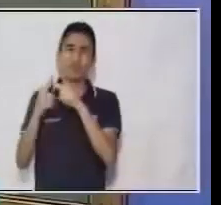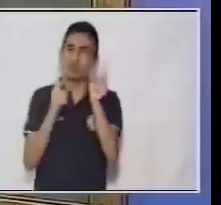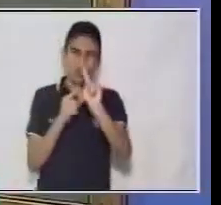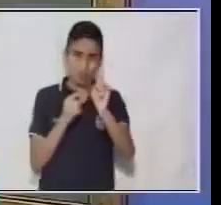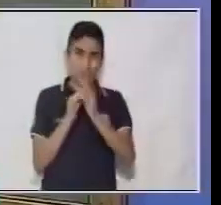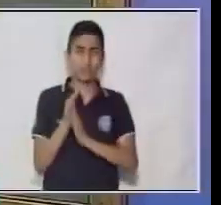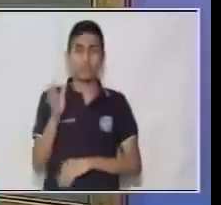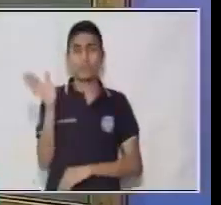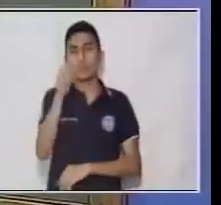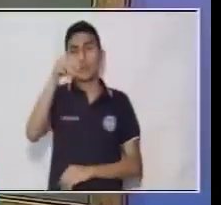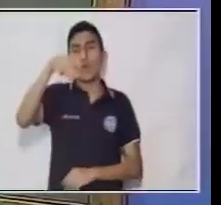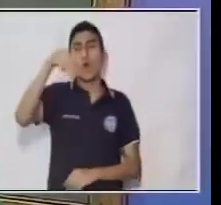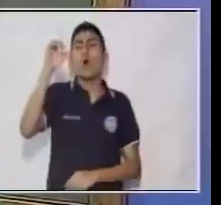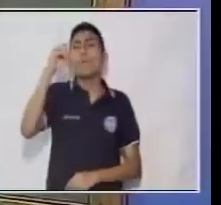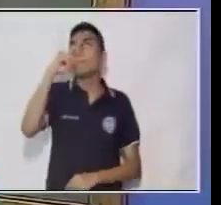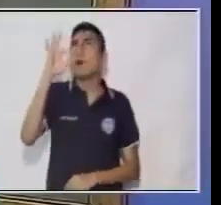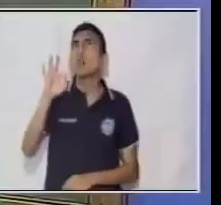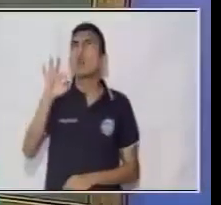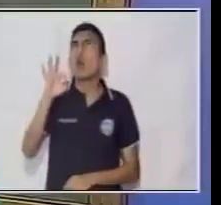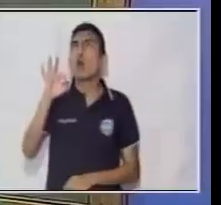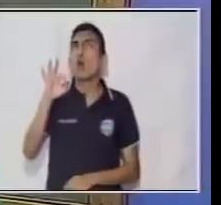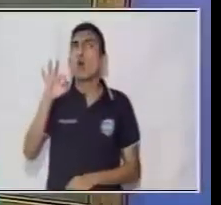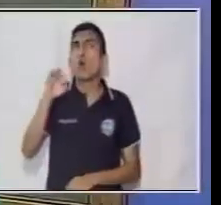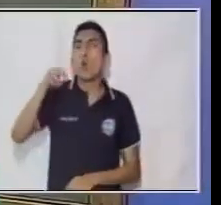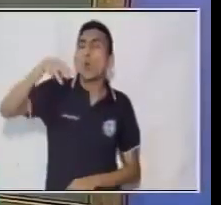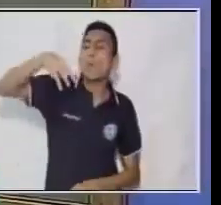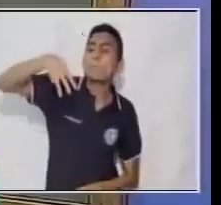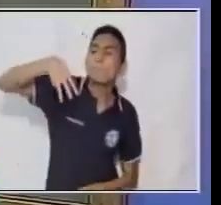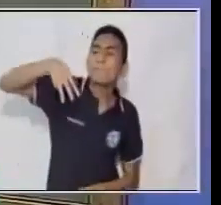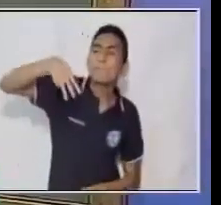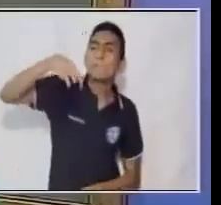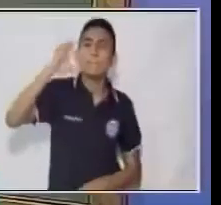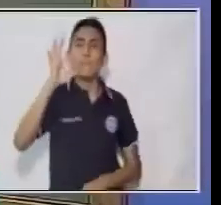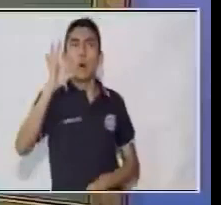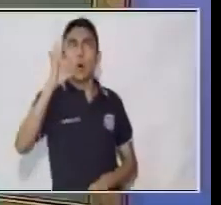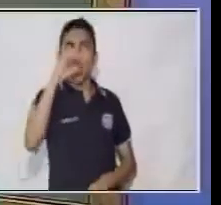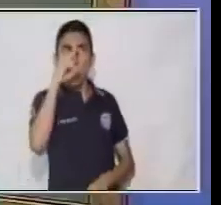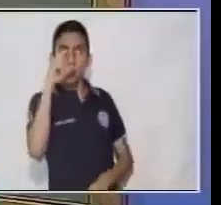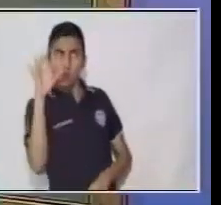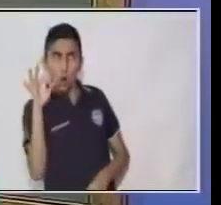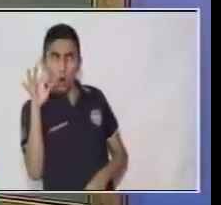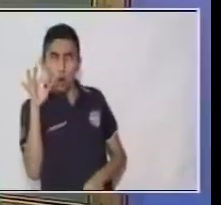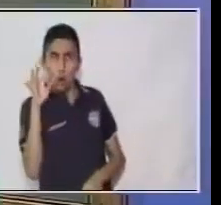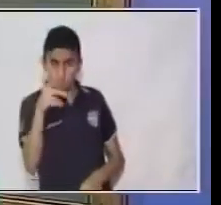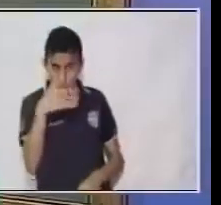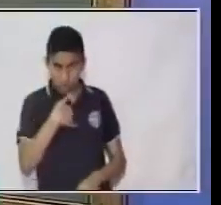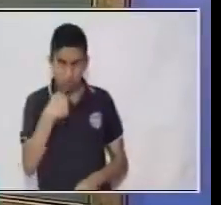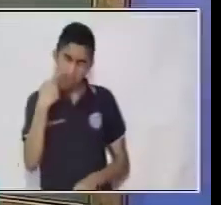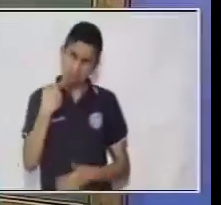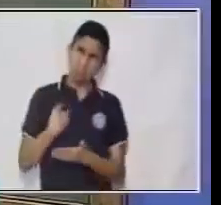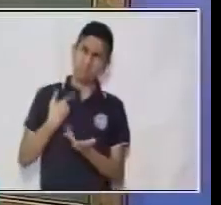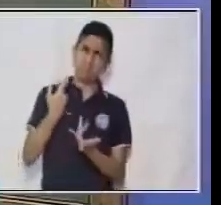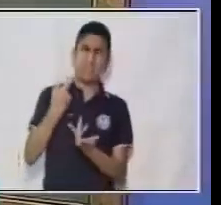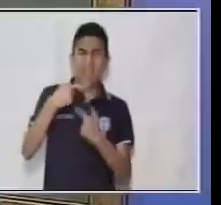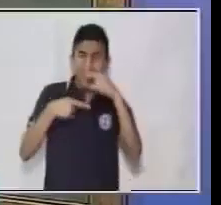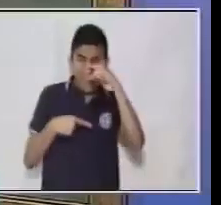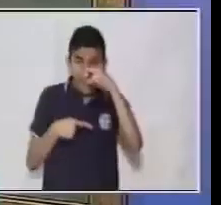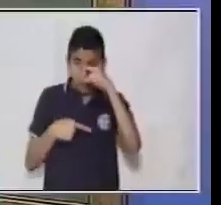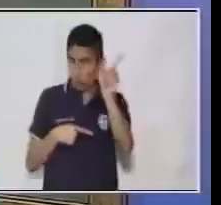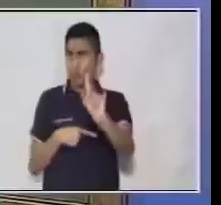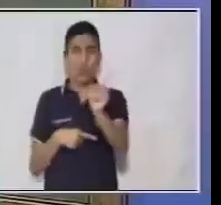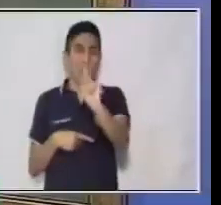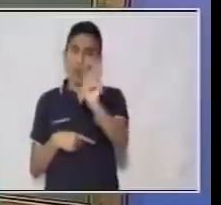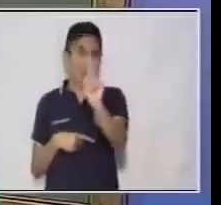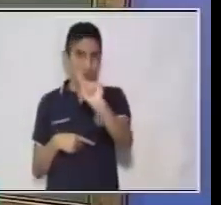Moto. Moto. ¿Escucha? También tiene el sonido de la T, pero